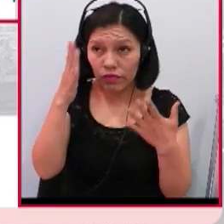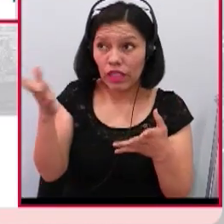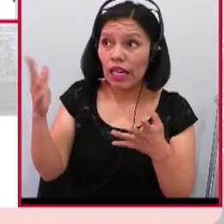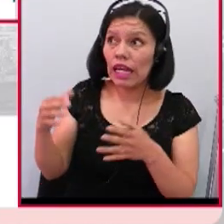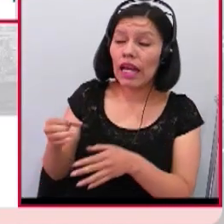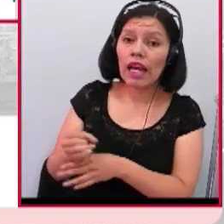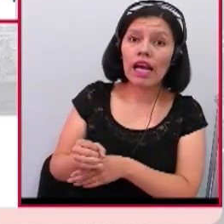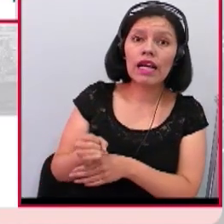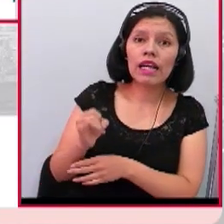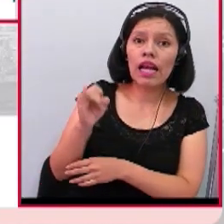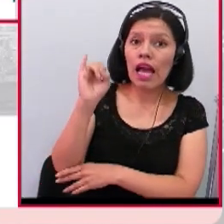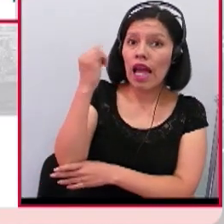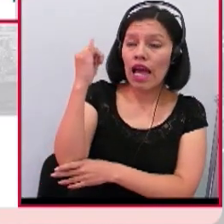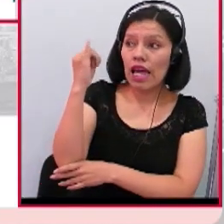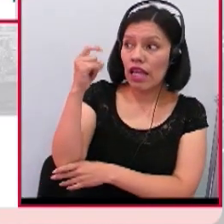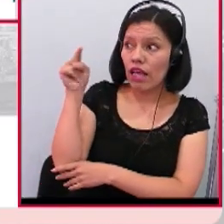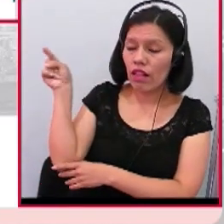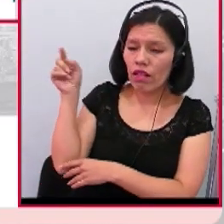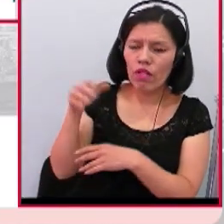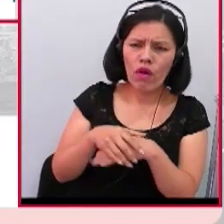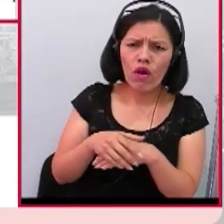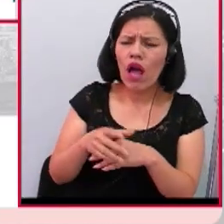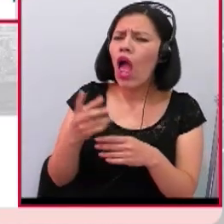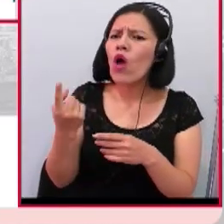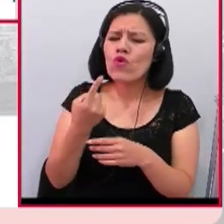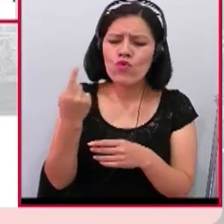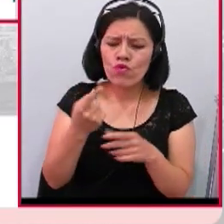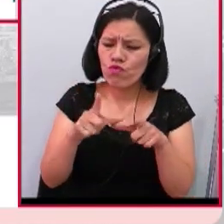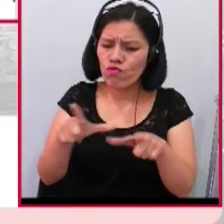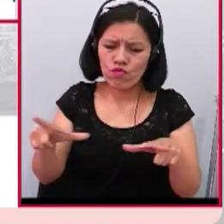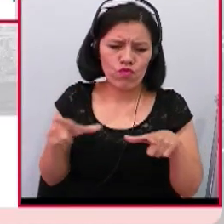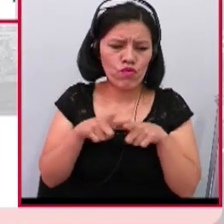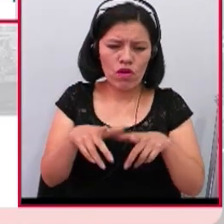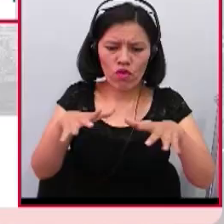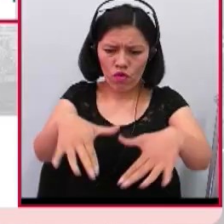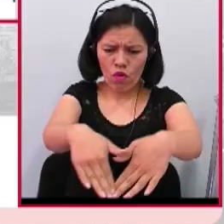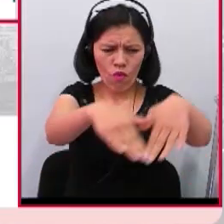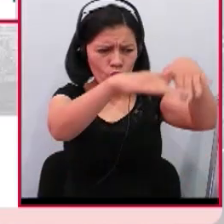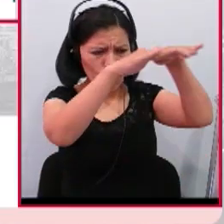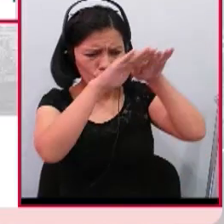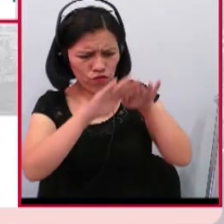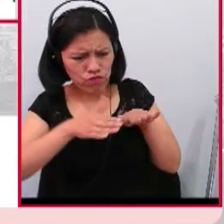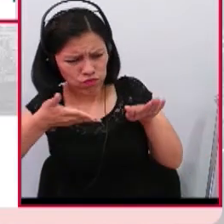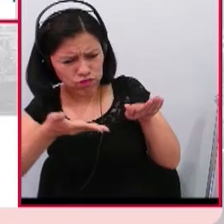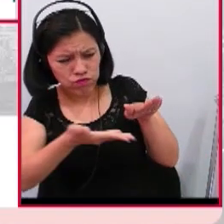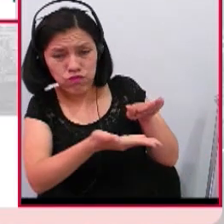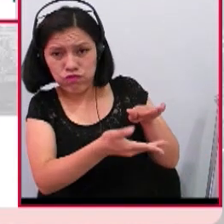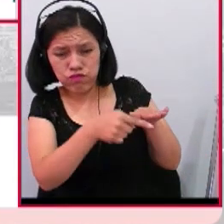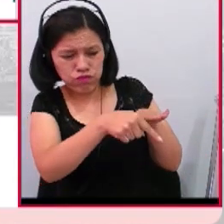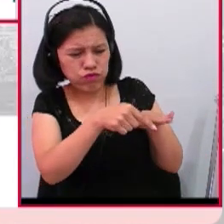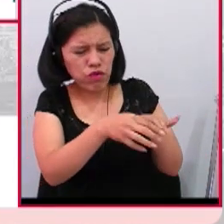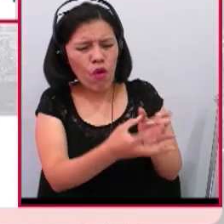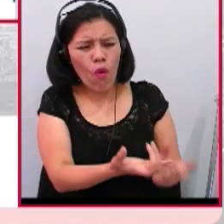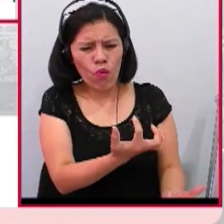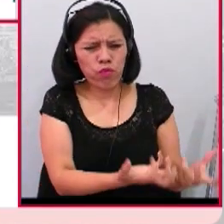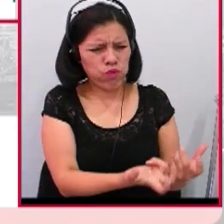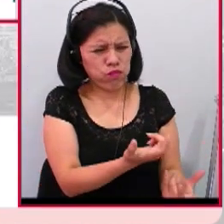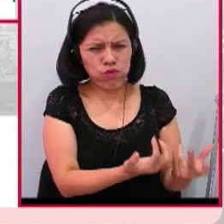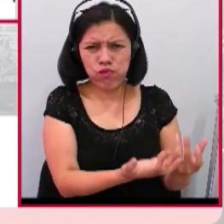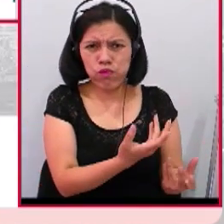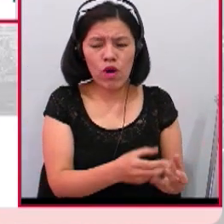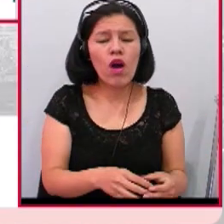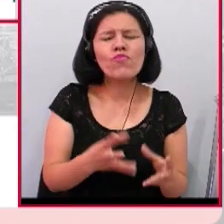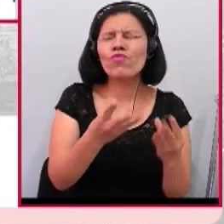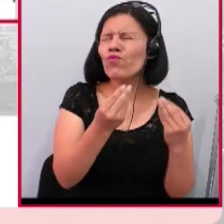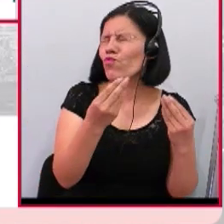la única en el país, básicamente, que fundimos. Fundimos aproximadamente 4.000 toneladas de concentrado de